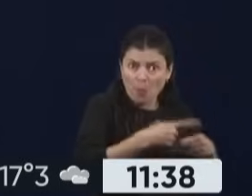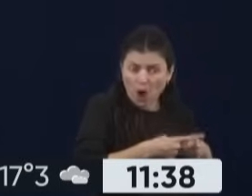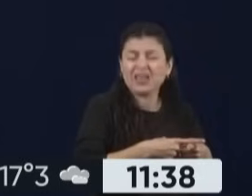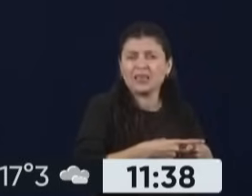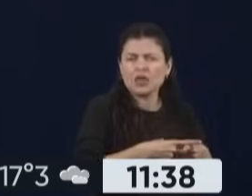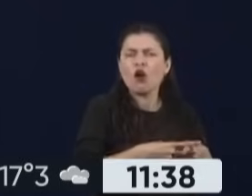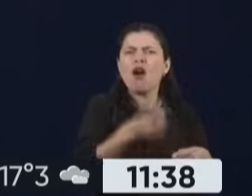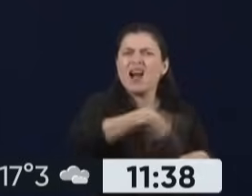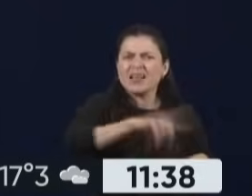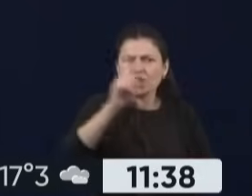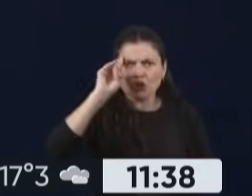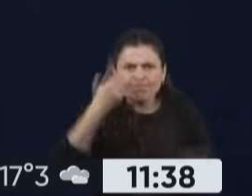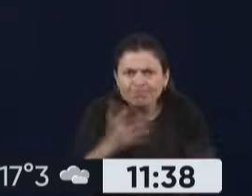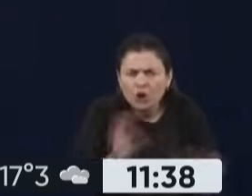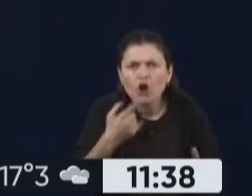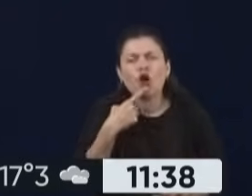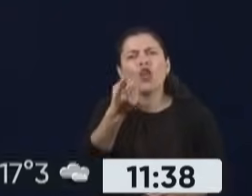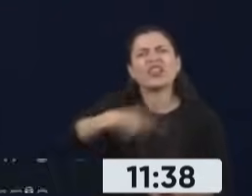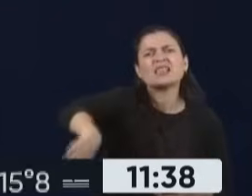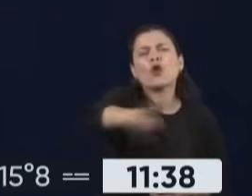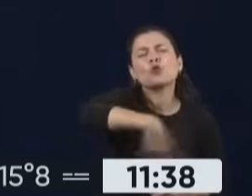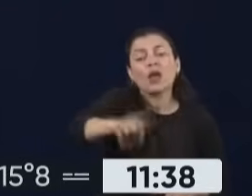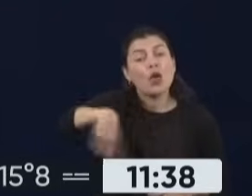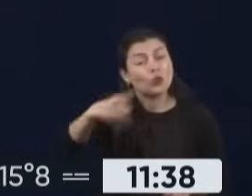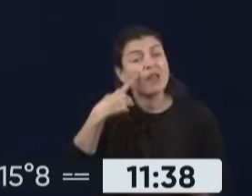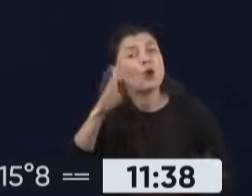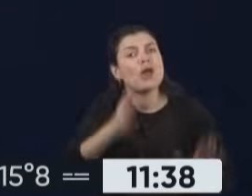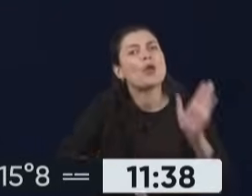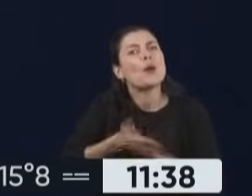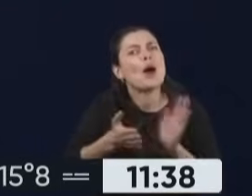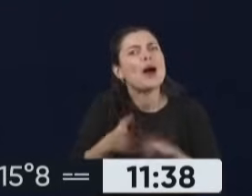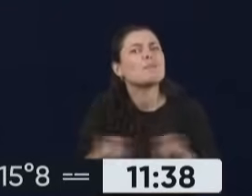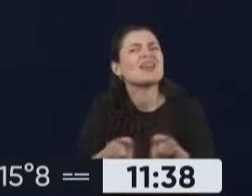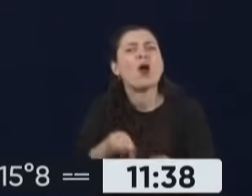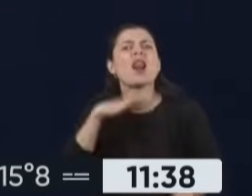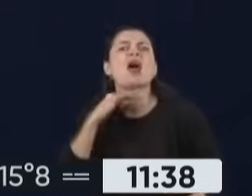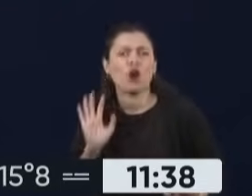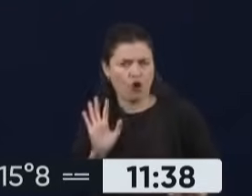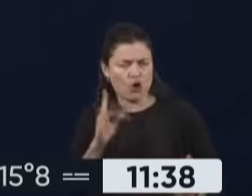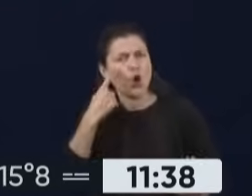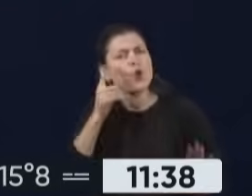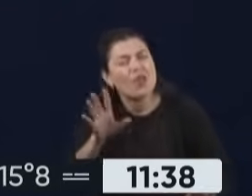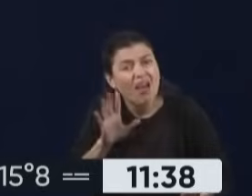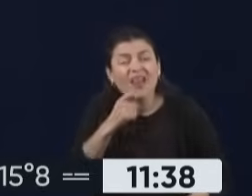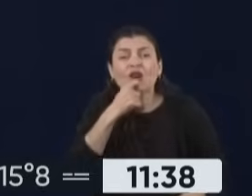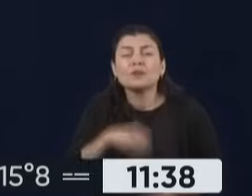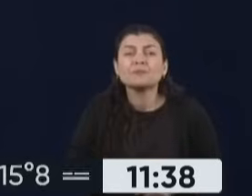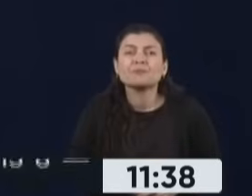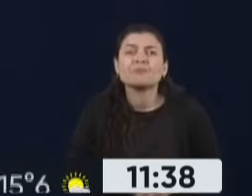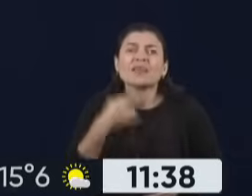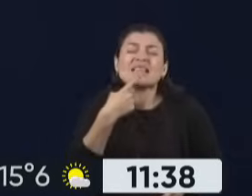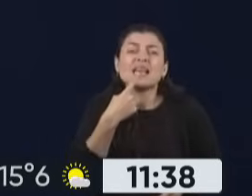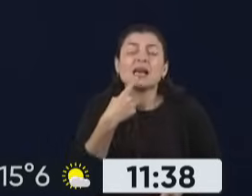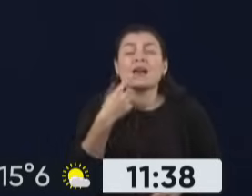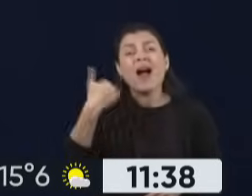se decidió tratar a todos los argentinos como potenciales delincuentes, invirtiendo el principio de